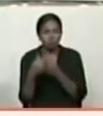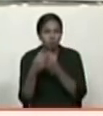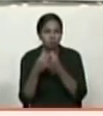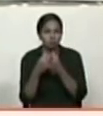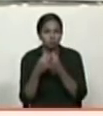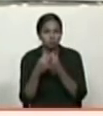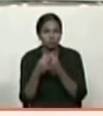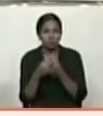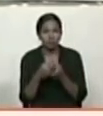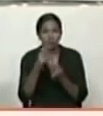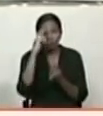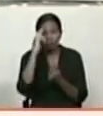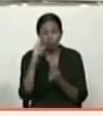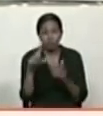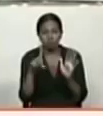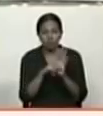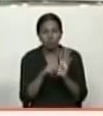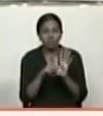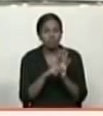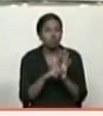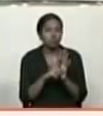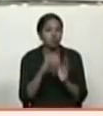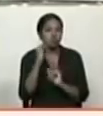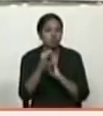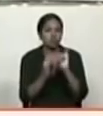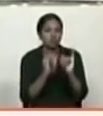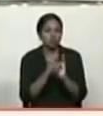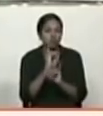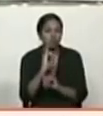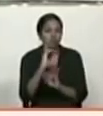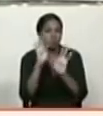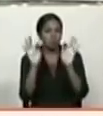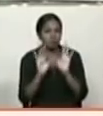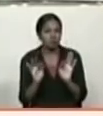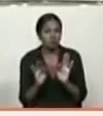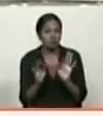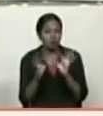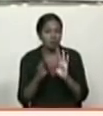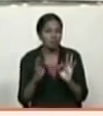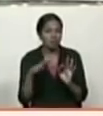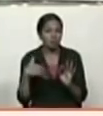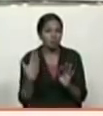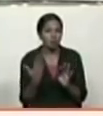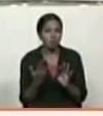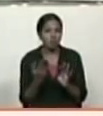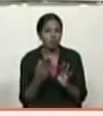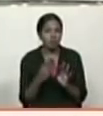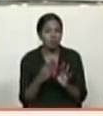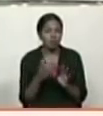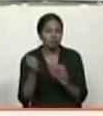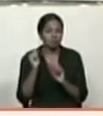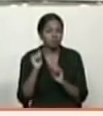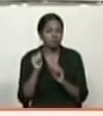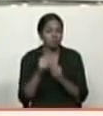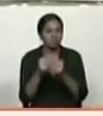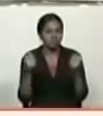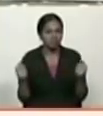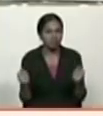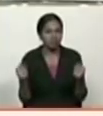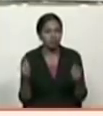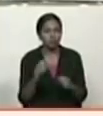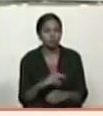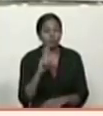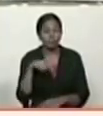el derecho internacional, hacer efectiva nuestra cooperación, y nada ni nadie podrá detenerla. Vimos también el